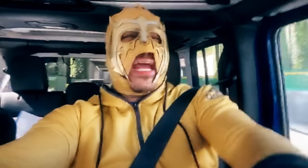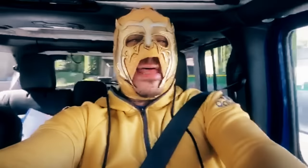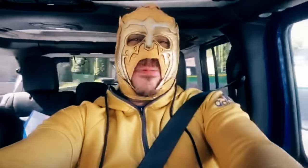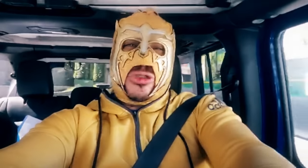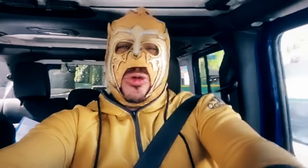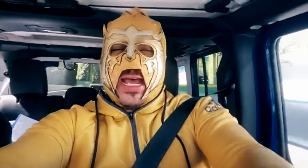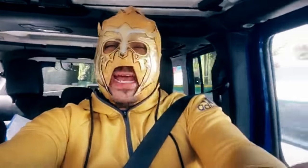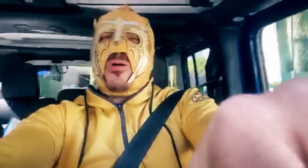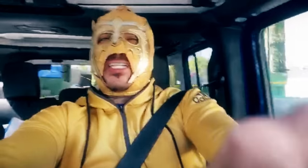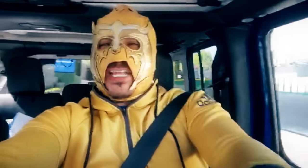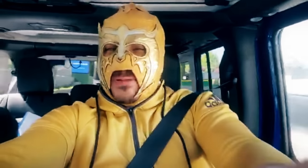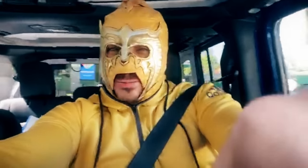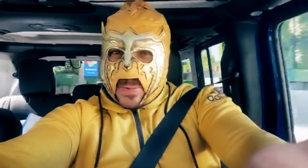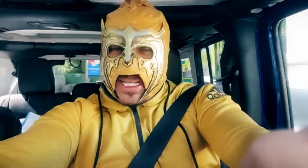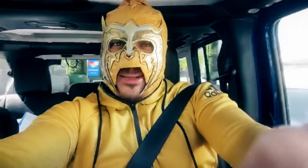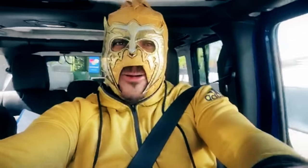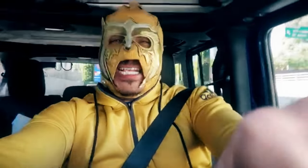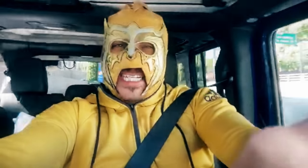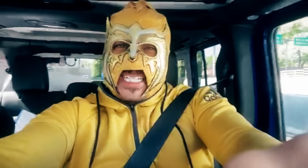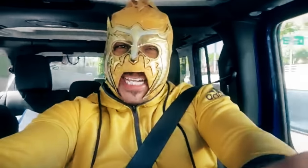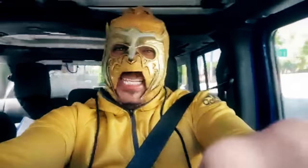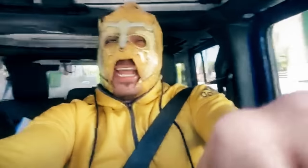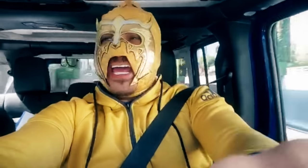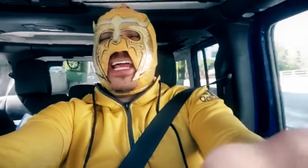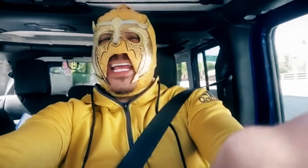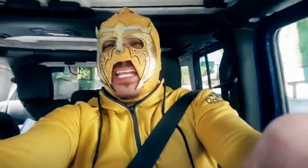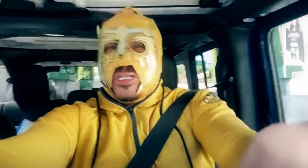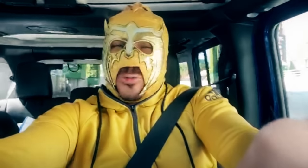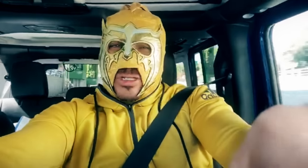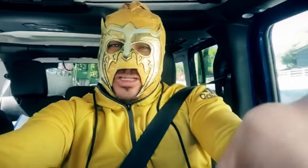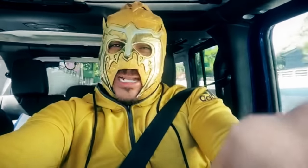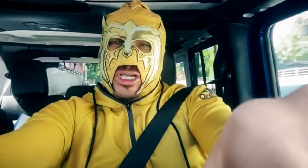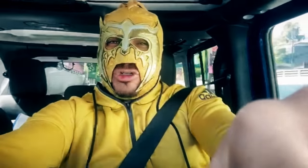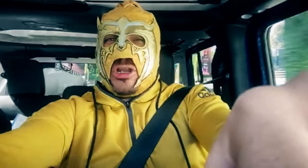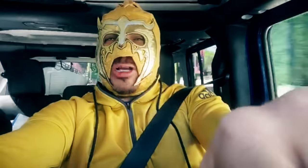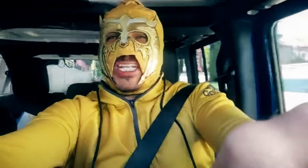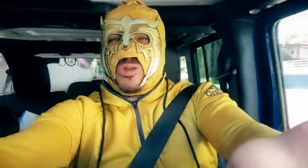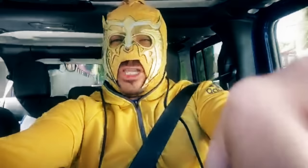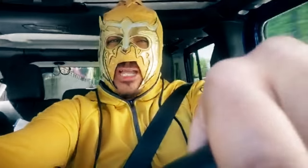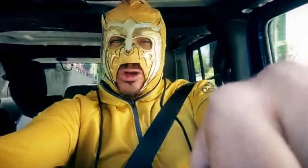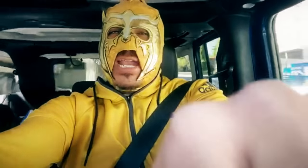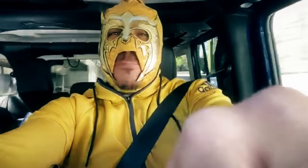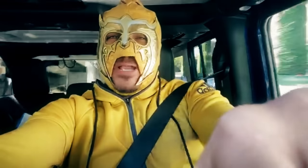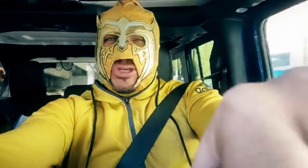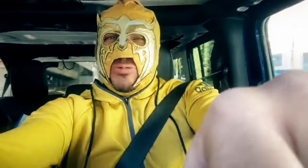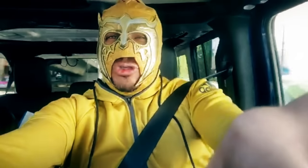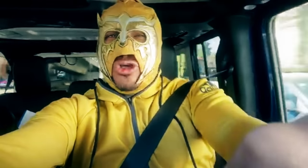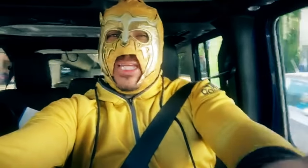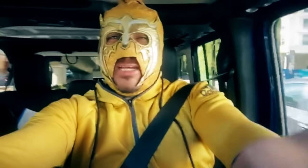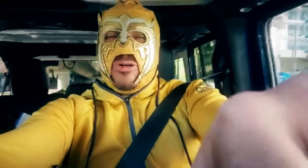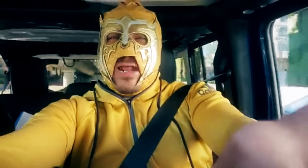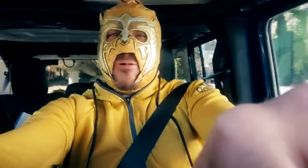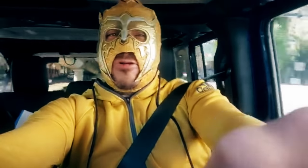cagado porque cada postura, aunque sea del mismo partido, es distinta. Cada quien tiene su versión de los hechos de lo que está sucediendo en el pinche